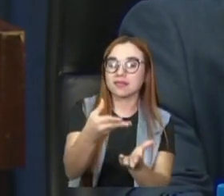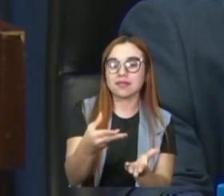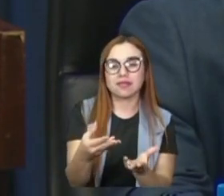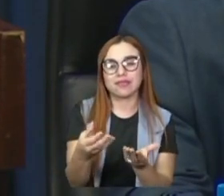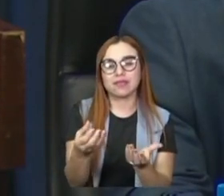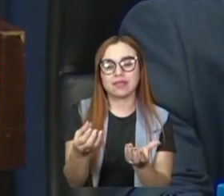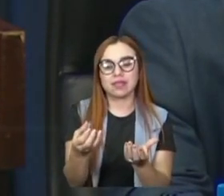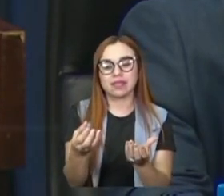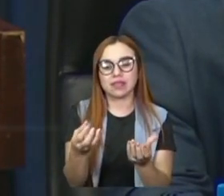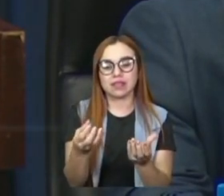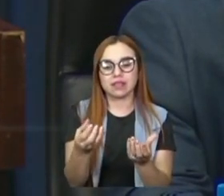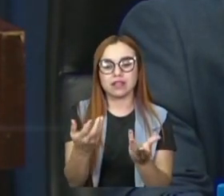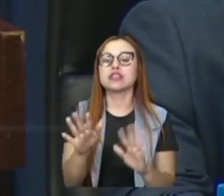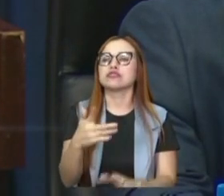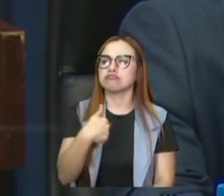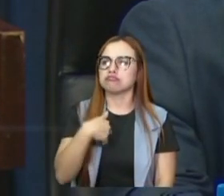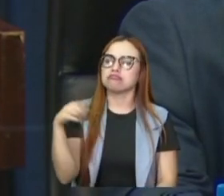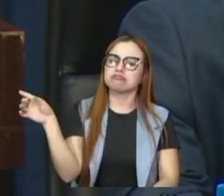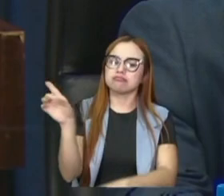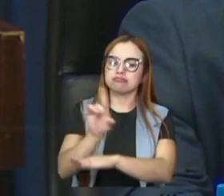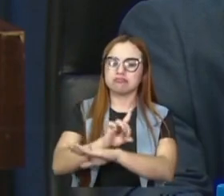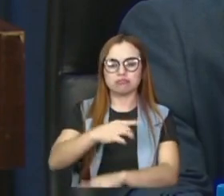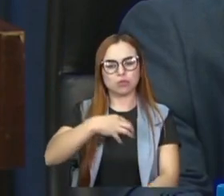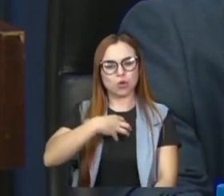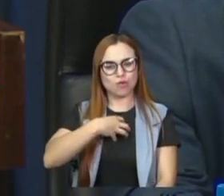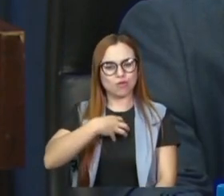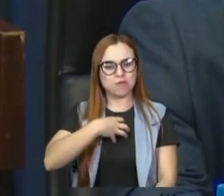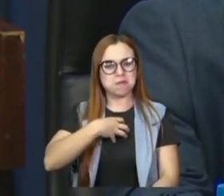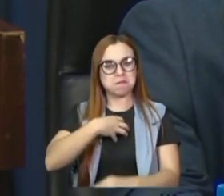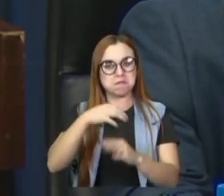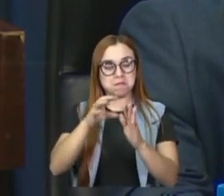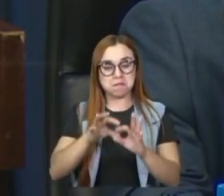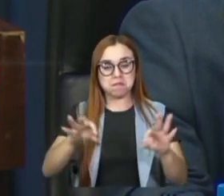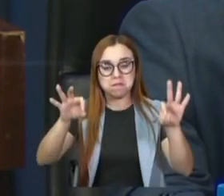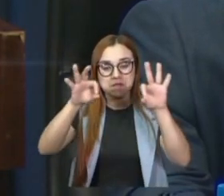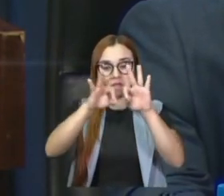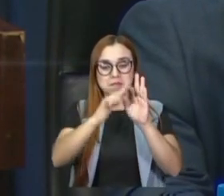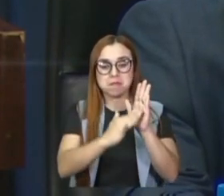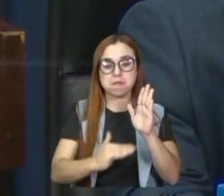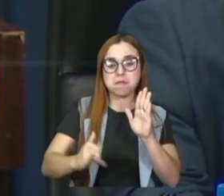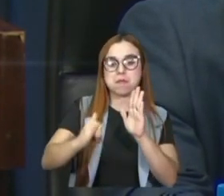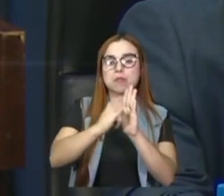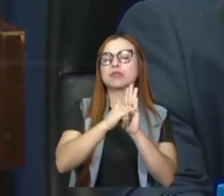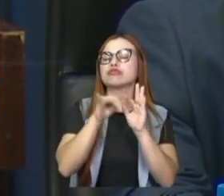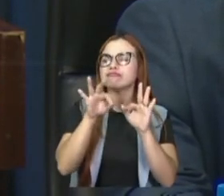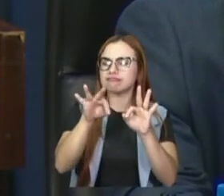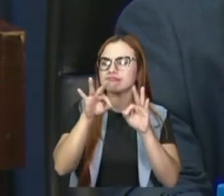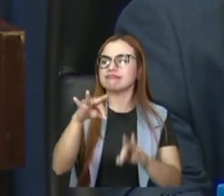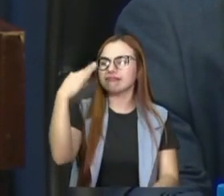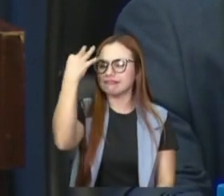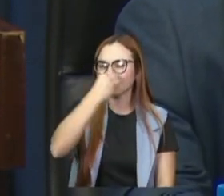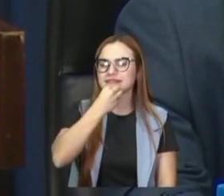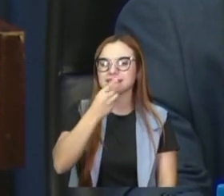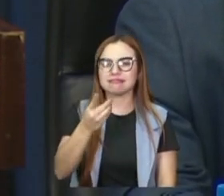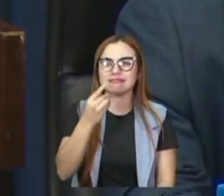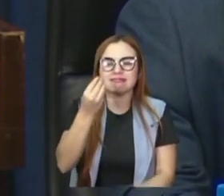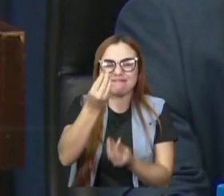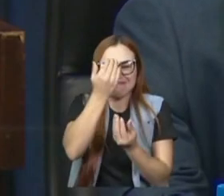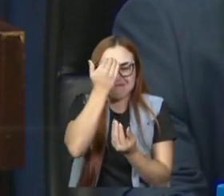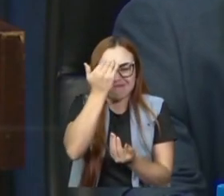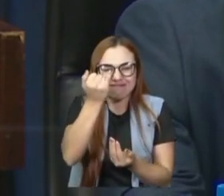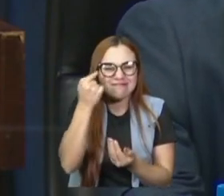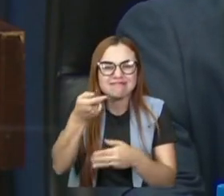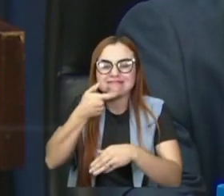de la cual fui la proponente de este lindo anteproyecto de ley, que cada 21 de julio